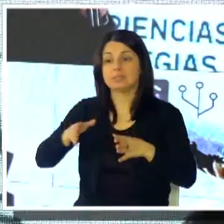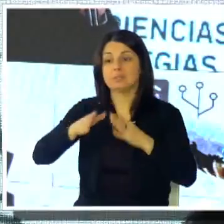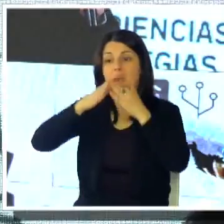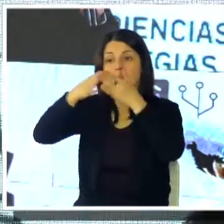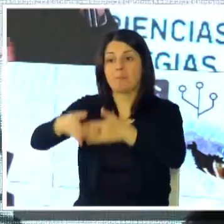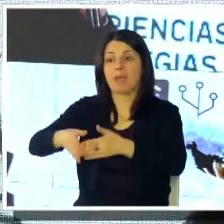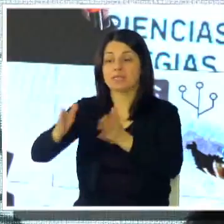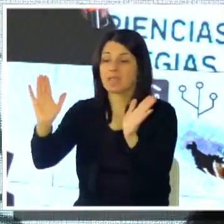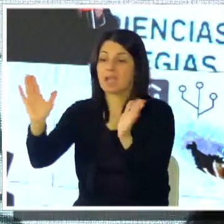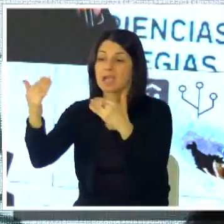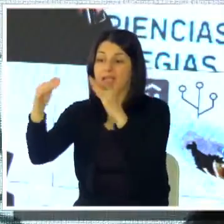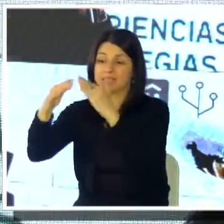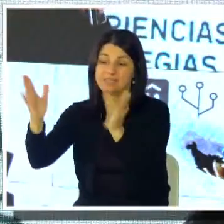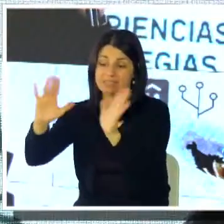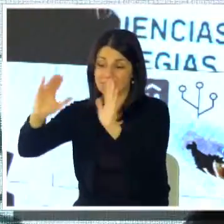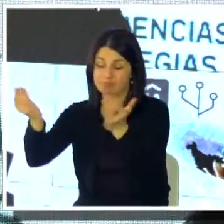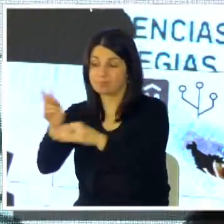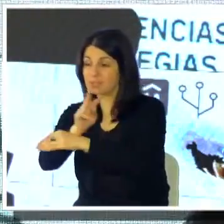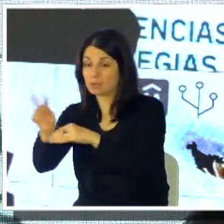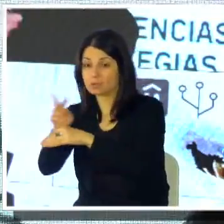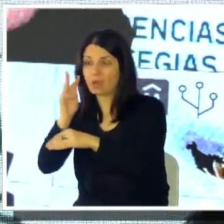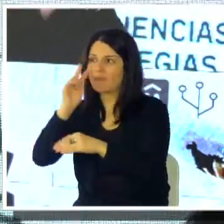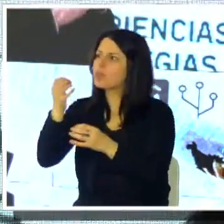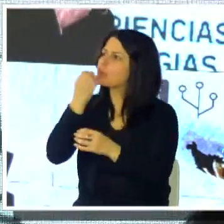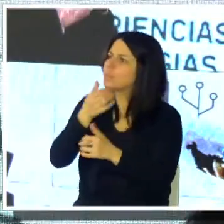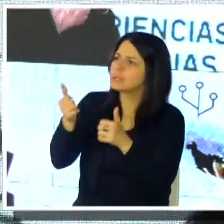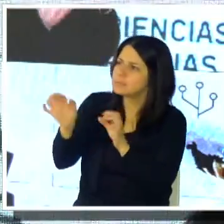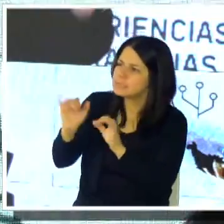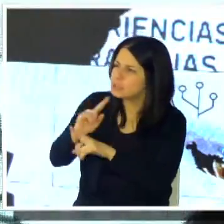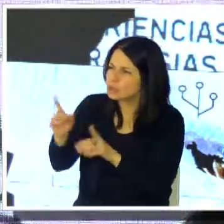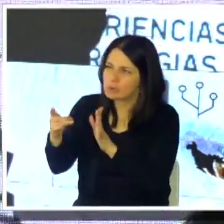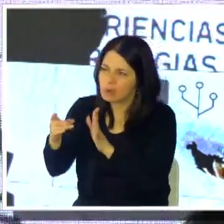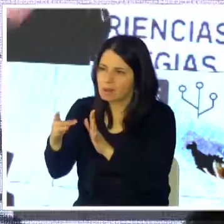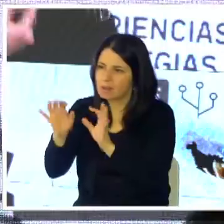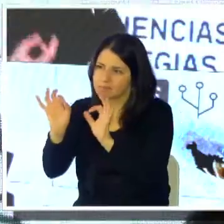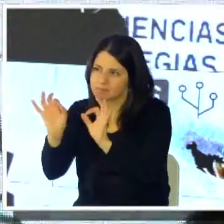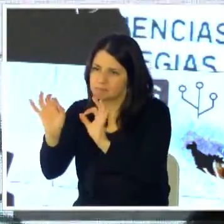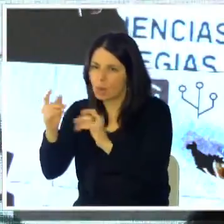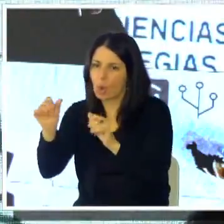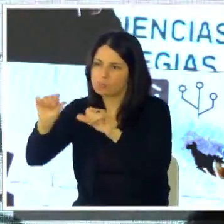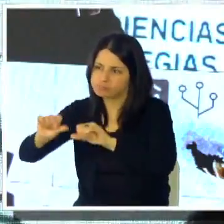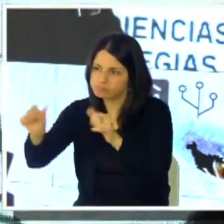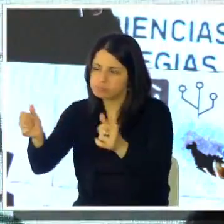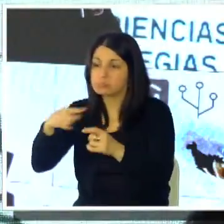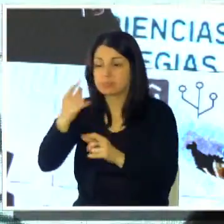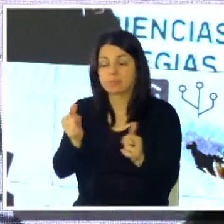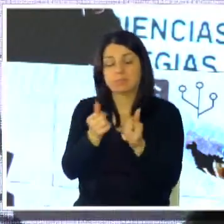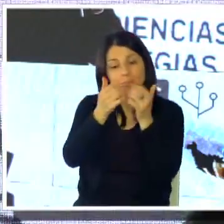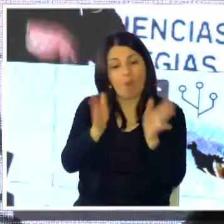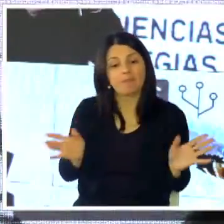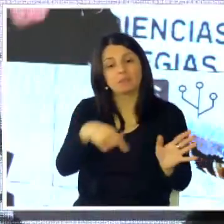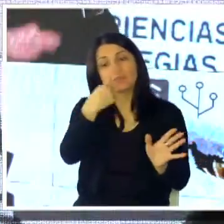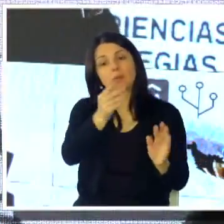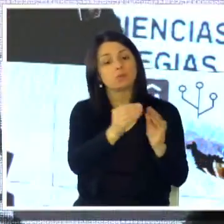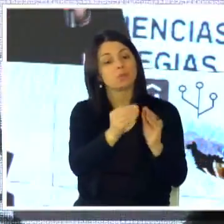de las casillas y demás. Como también hemos hecho herramientas internas para otros compañeros que trabajan en Ciudad Inteligente para